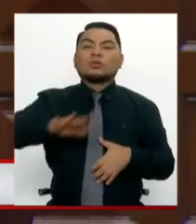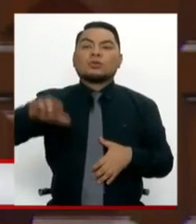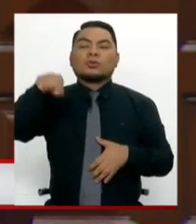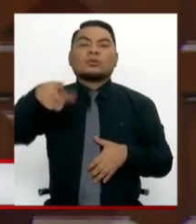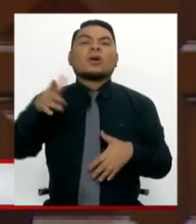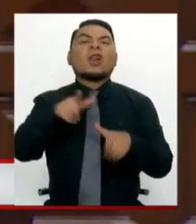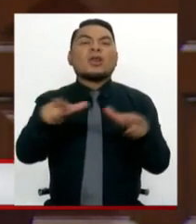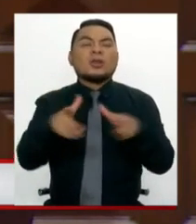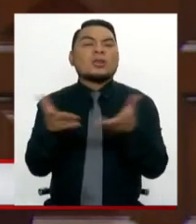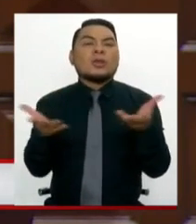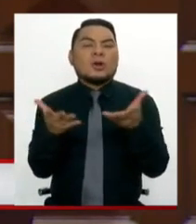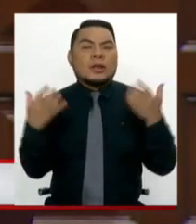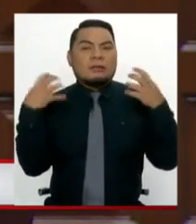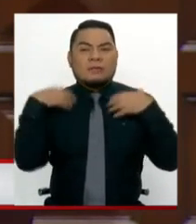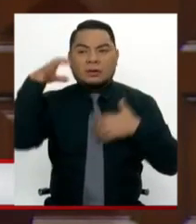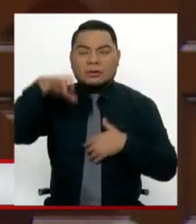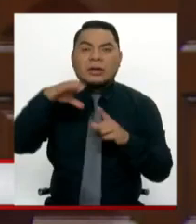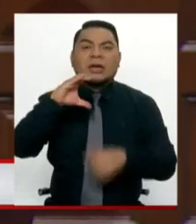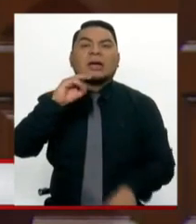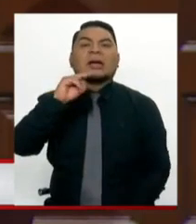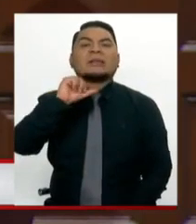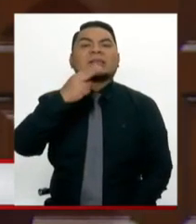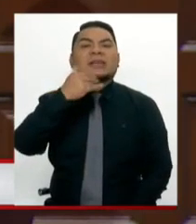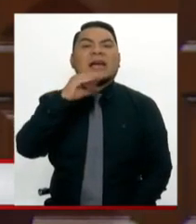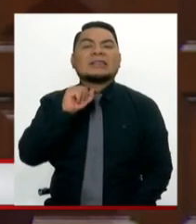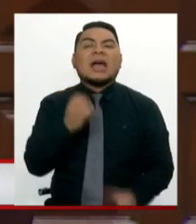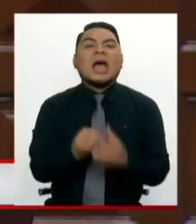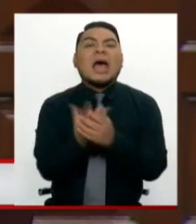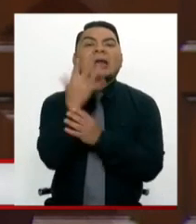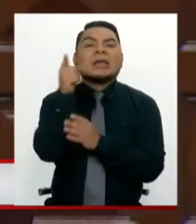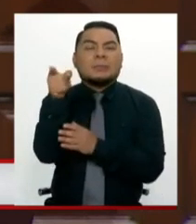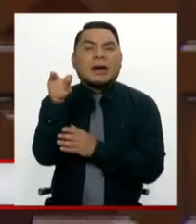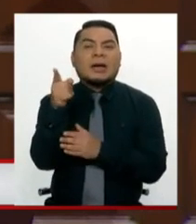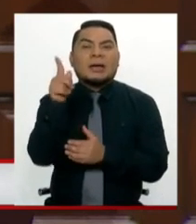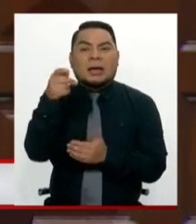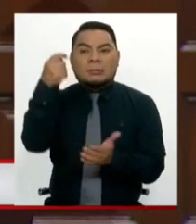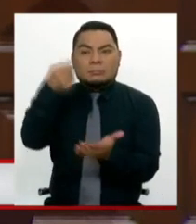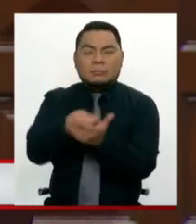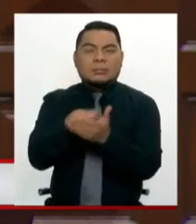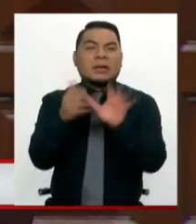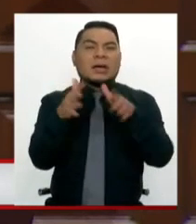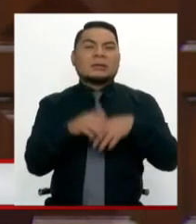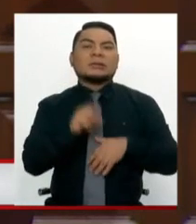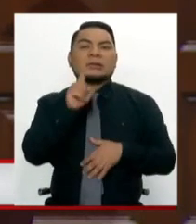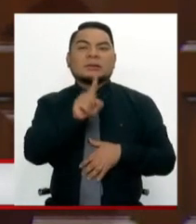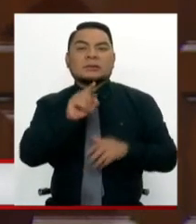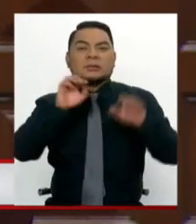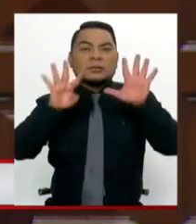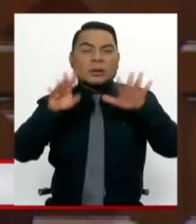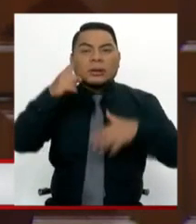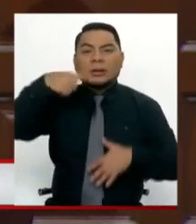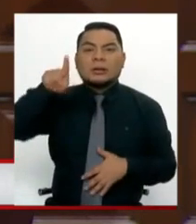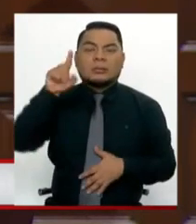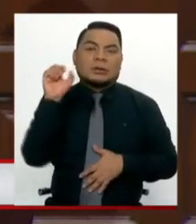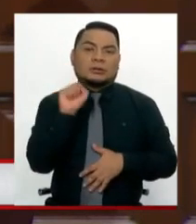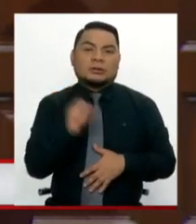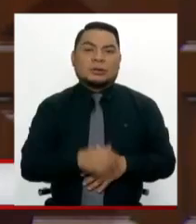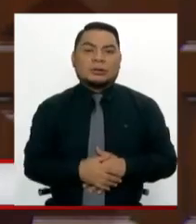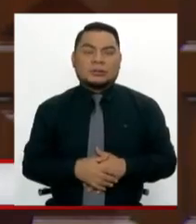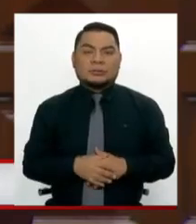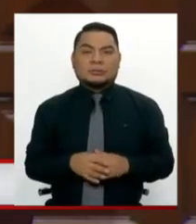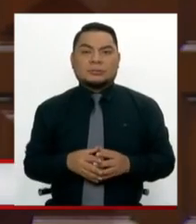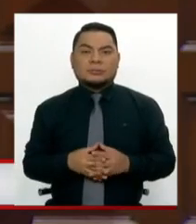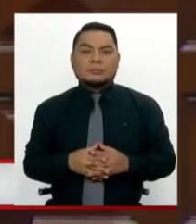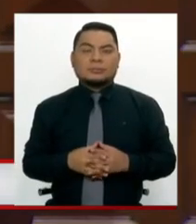ubicado en el distrito de Sachaca, Arequipa, con una inversión de casi 19 millones de soles.